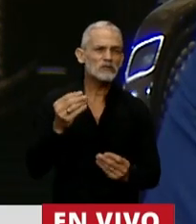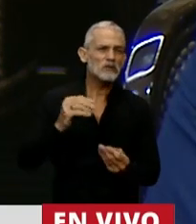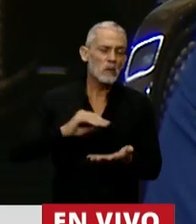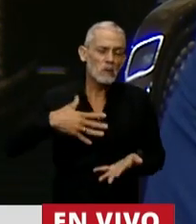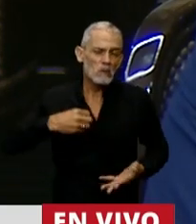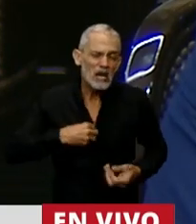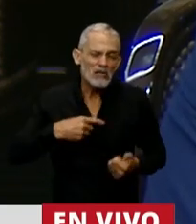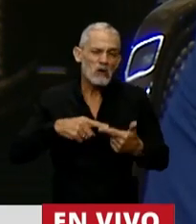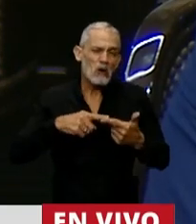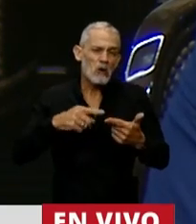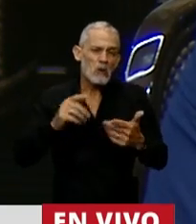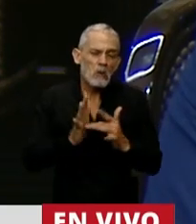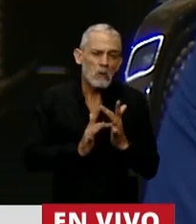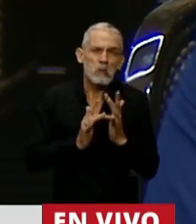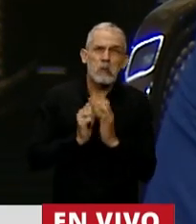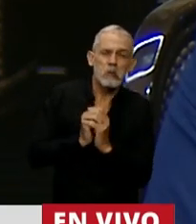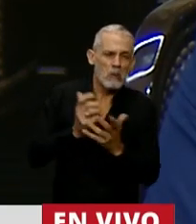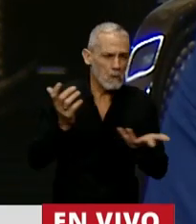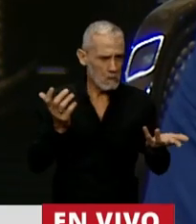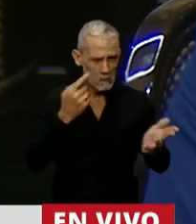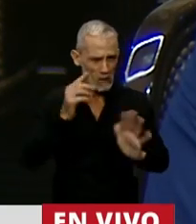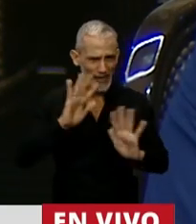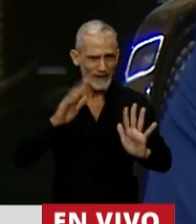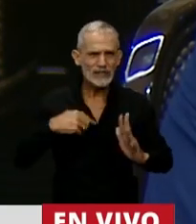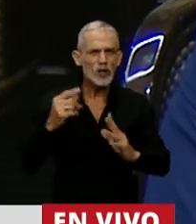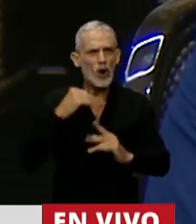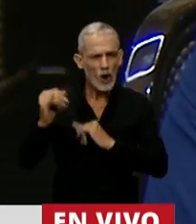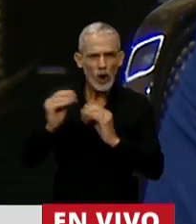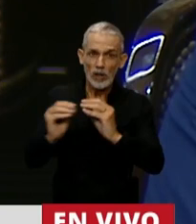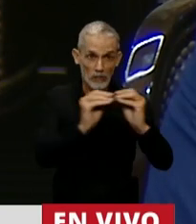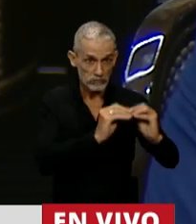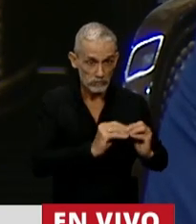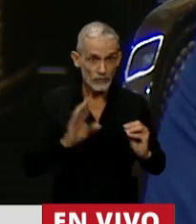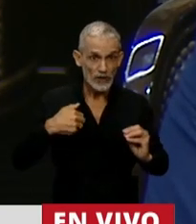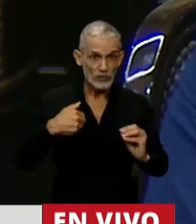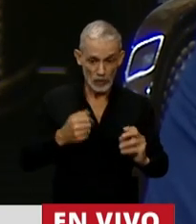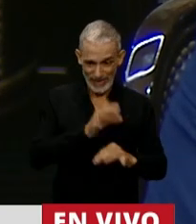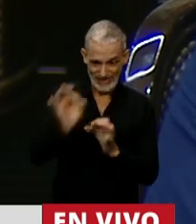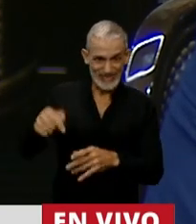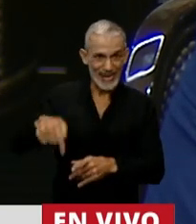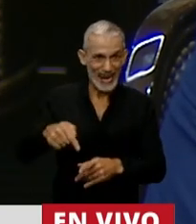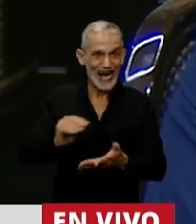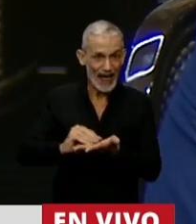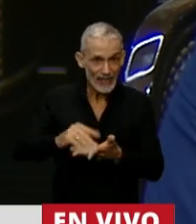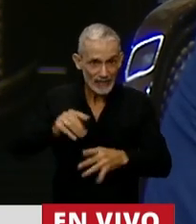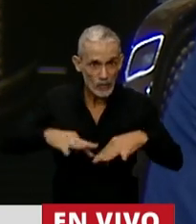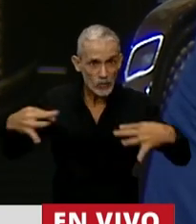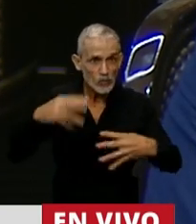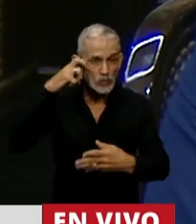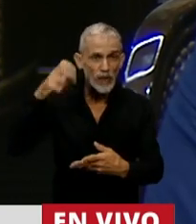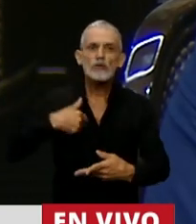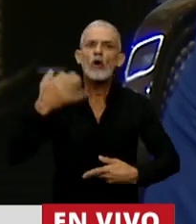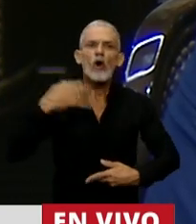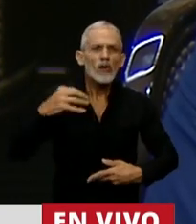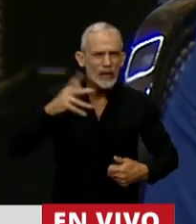cuestión religiosa. Y contarles a mis pares que para yo acceder a esta banca tuve que hacer una